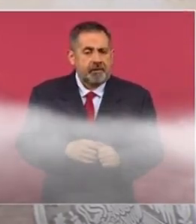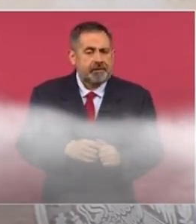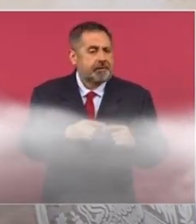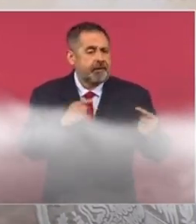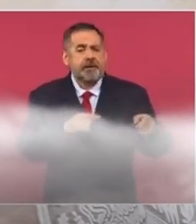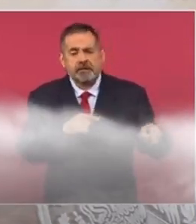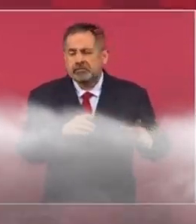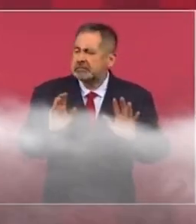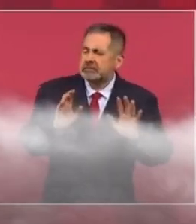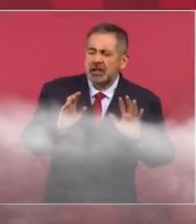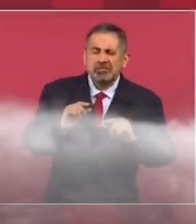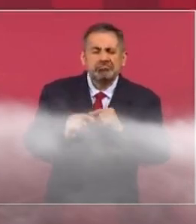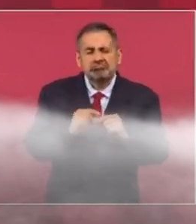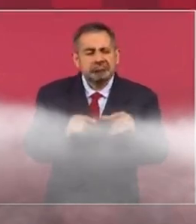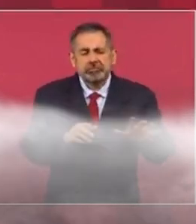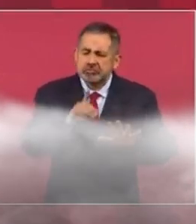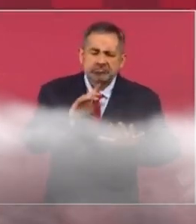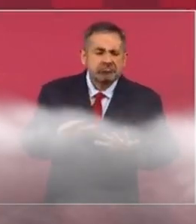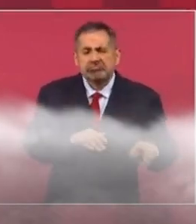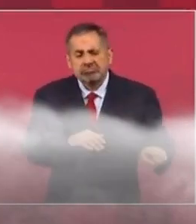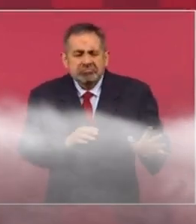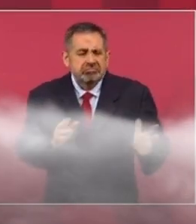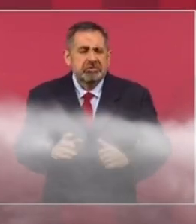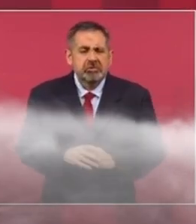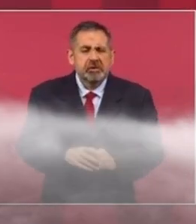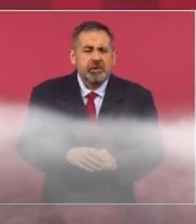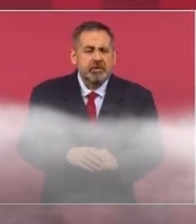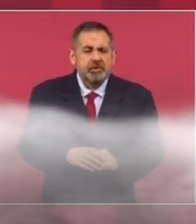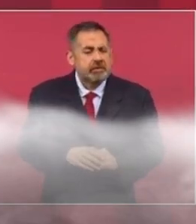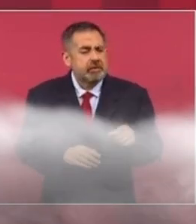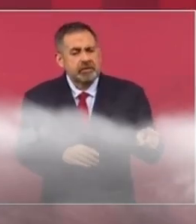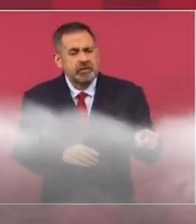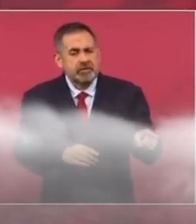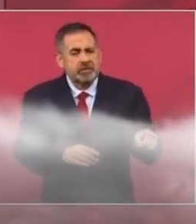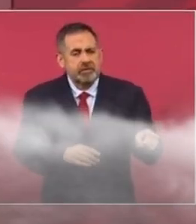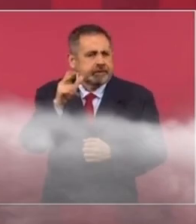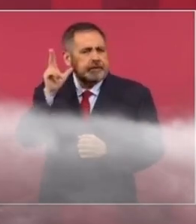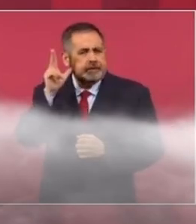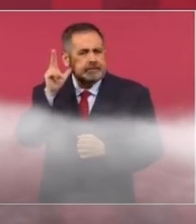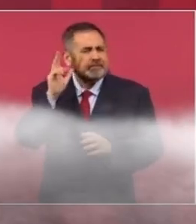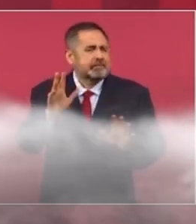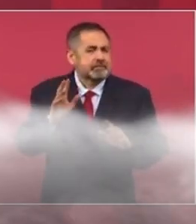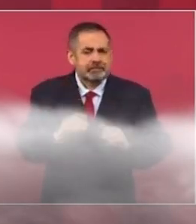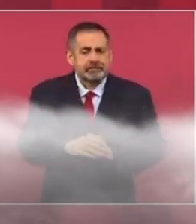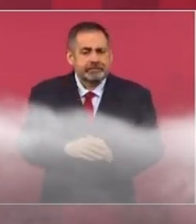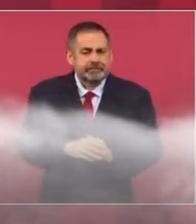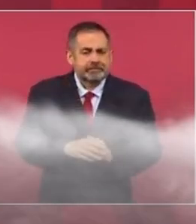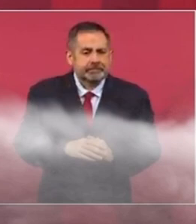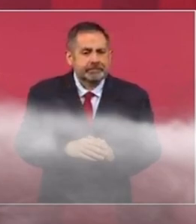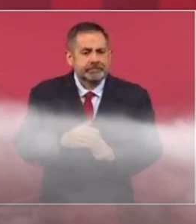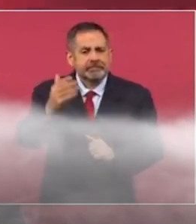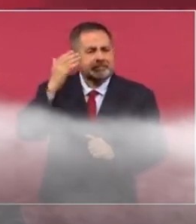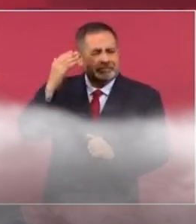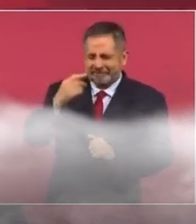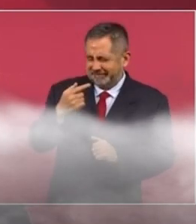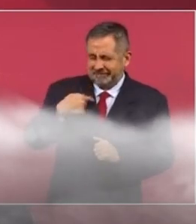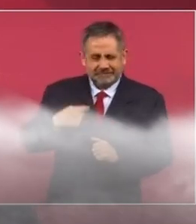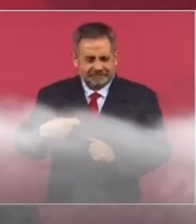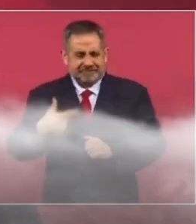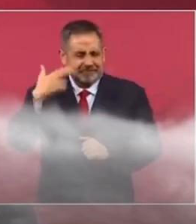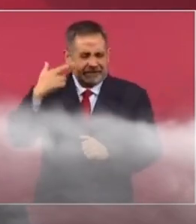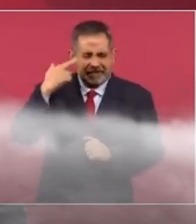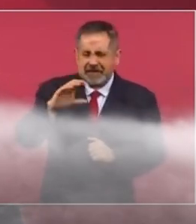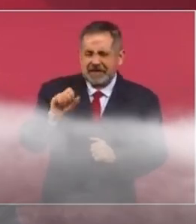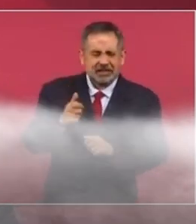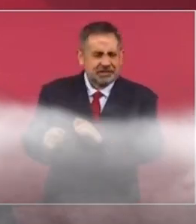han ido poco a poco, ¿no? Actuando. Yo diría que hasta con sentido del humor. Pero antes era yo el rey del cash, luego